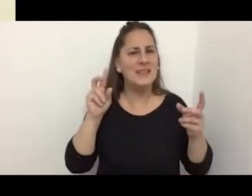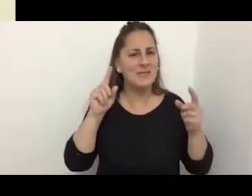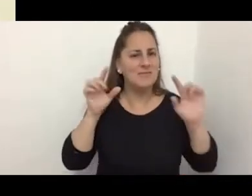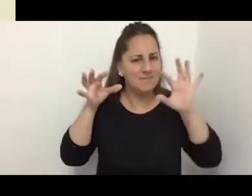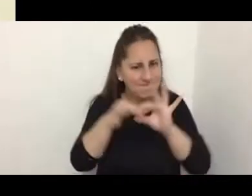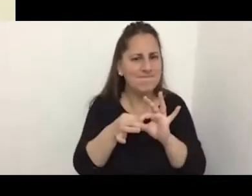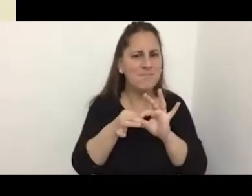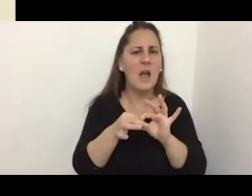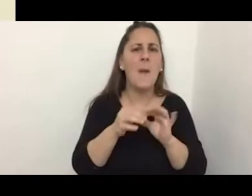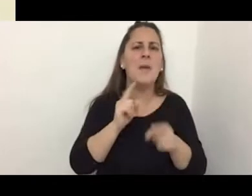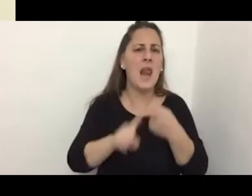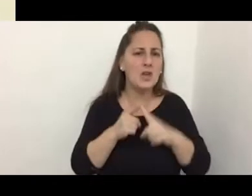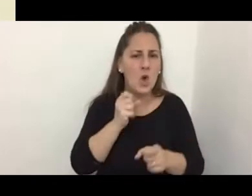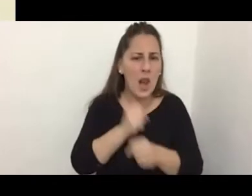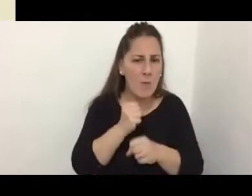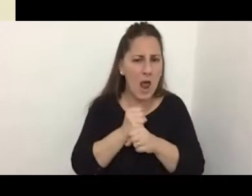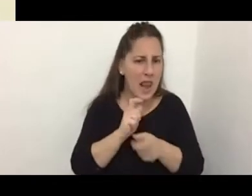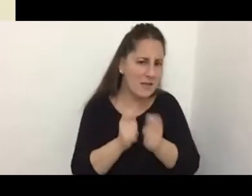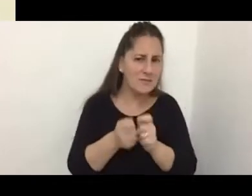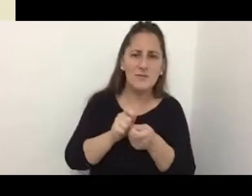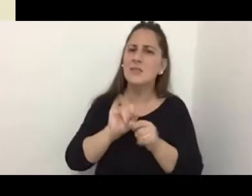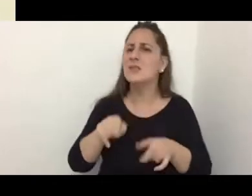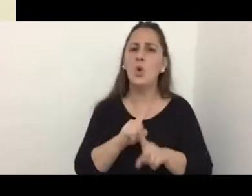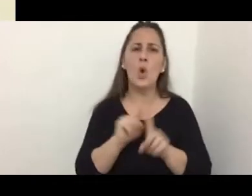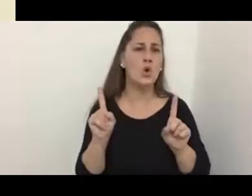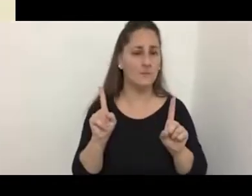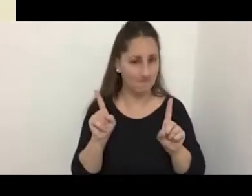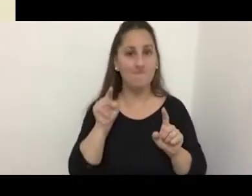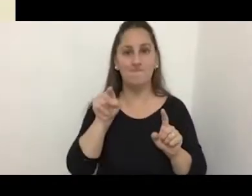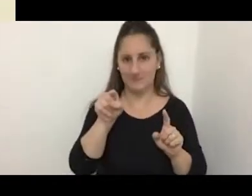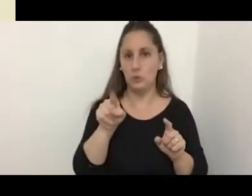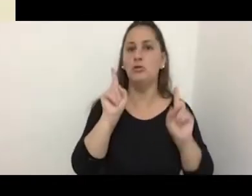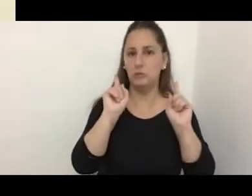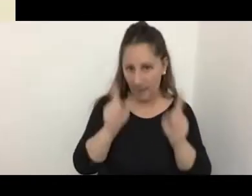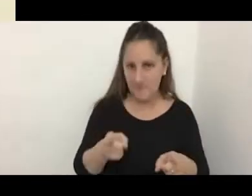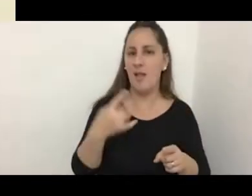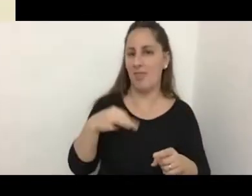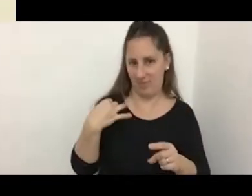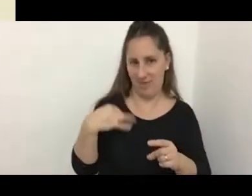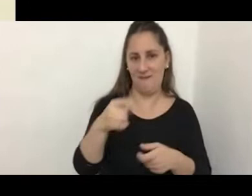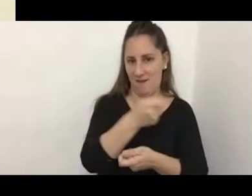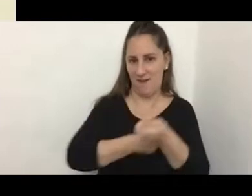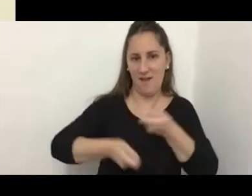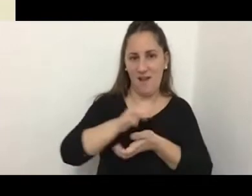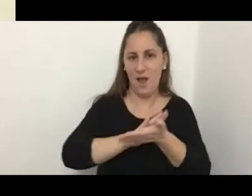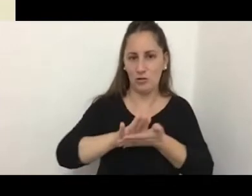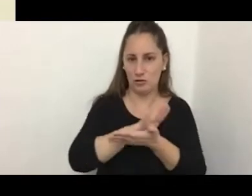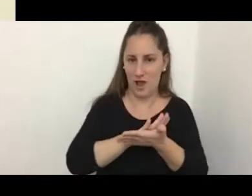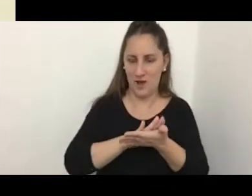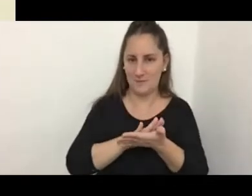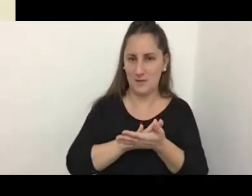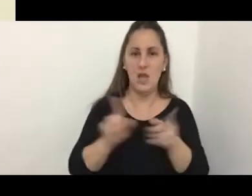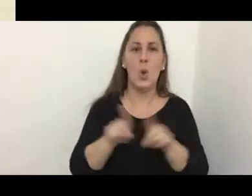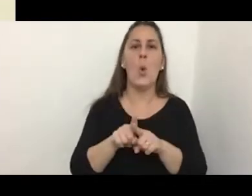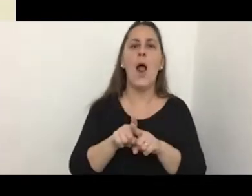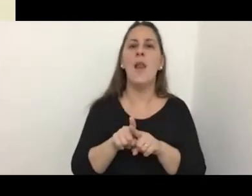sé. Bueno, entonces esto también tiene que ser materia de negociación. De la misma forma que la prevención